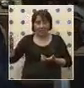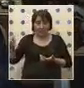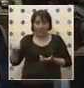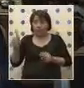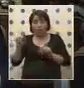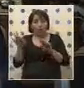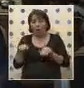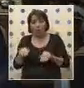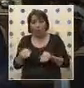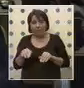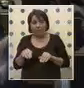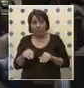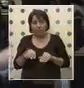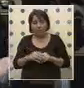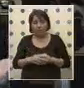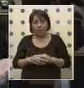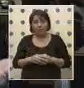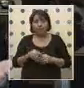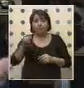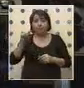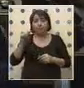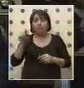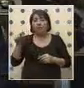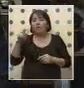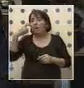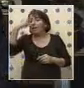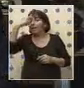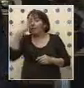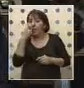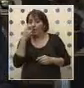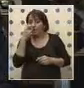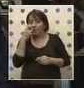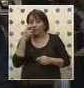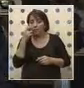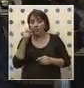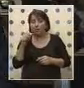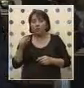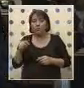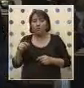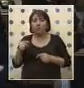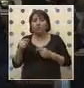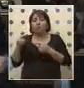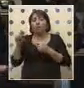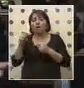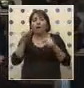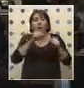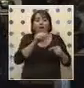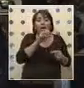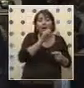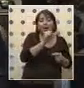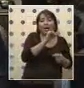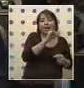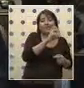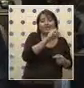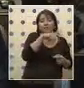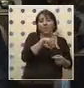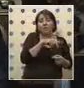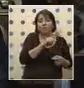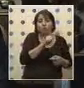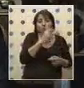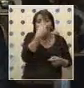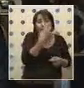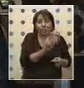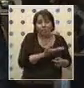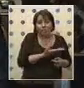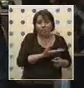Y no pasa por el caso de la región de Magallanes, tiene en el caso del gas, tiene en el caso de otro uso alternativo, en el caso de Aysén, no. Y por lo